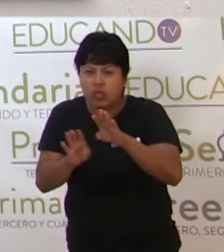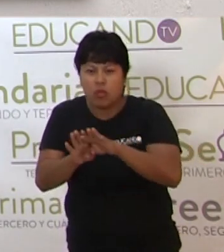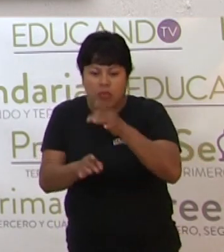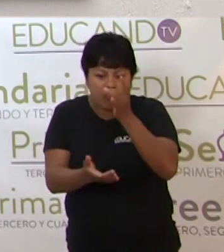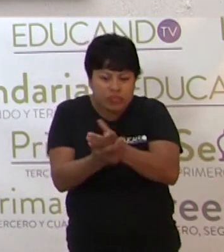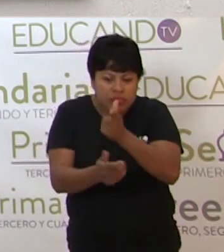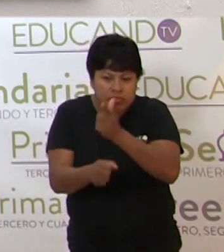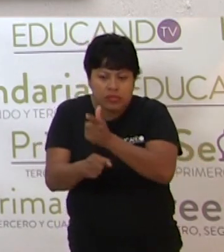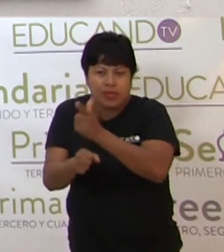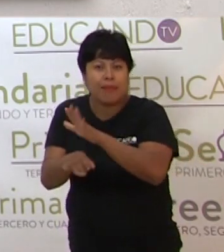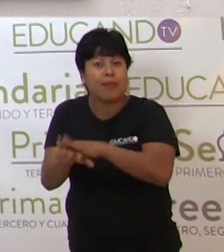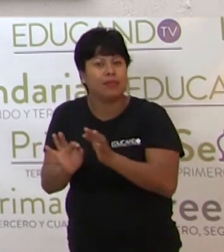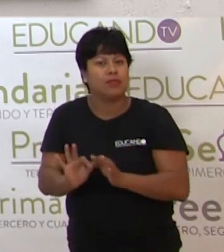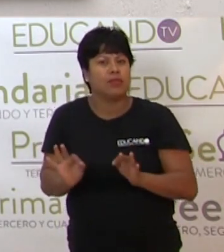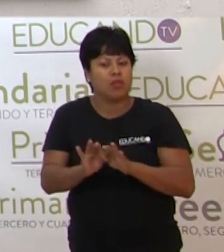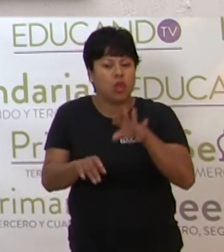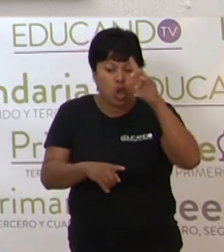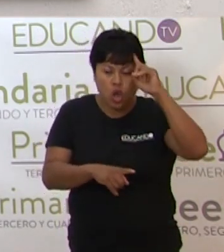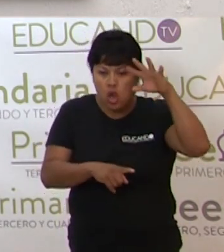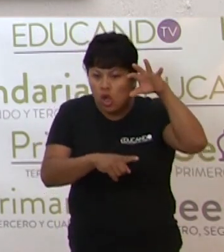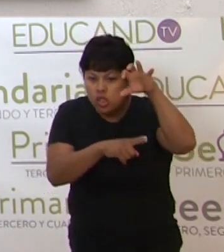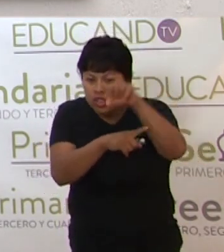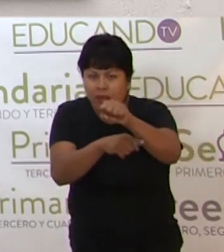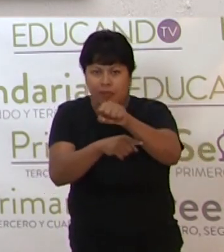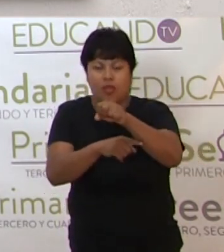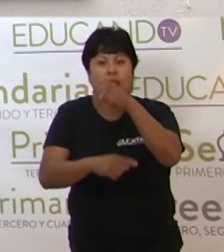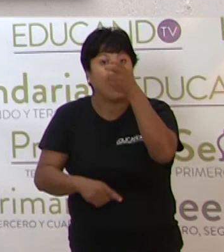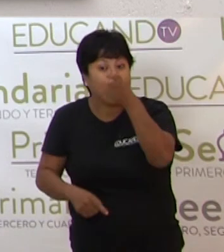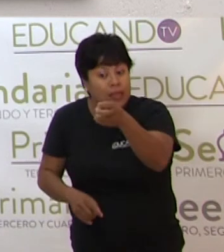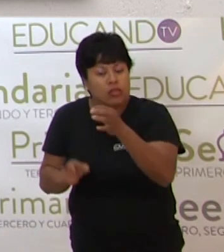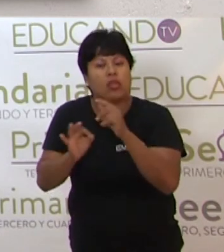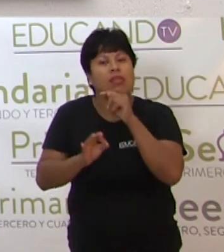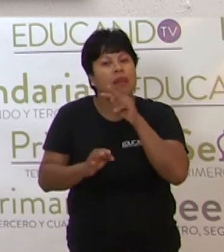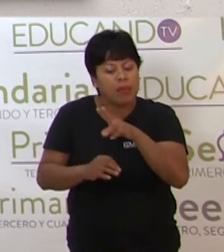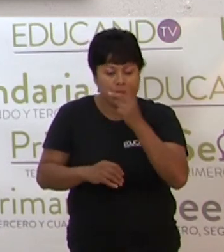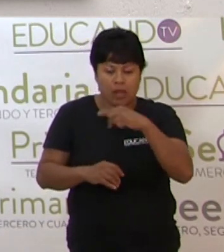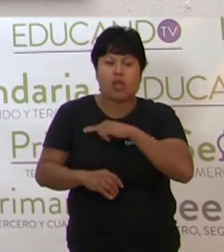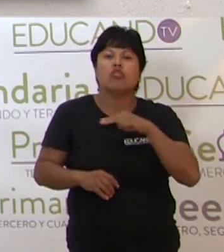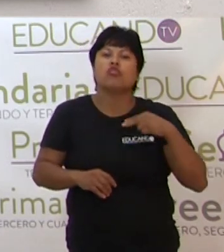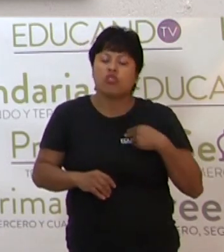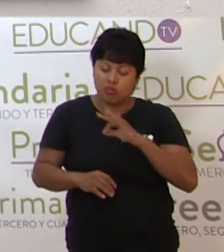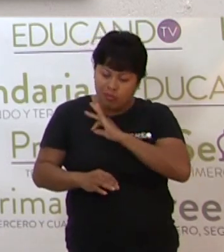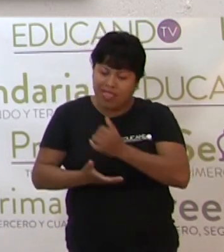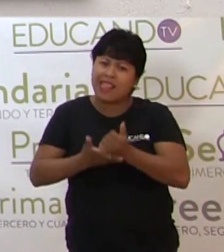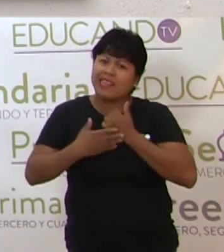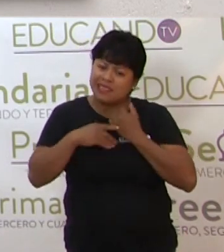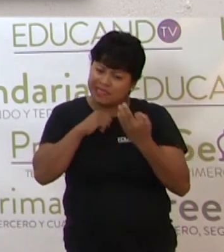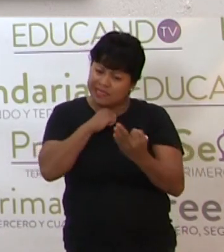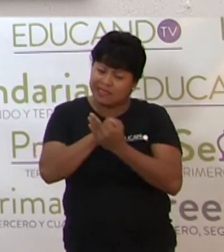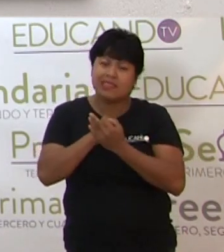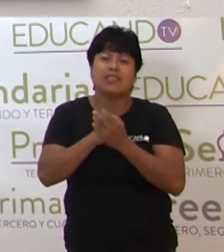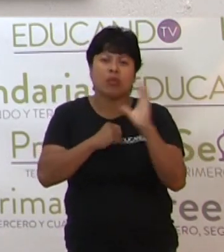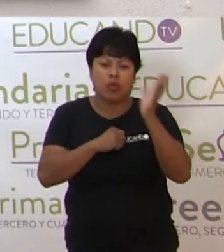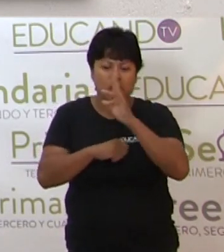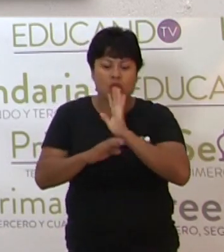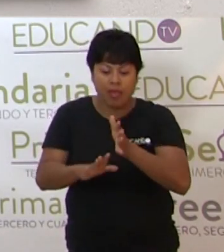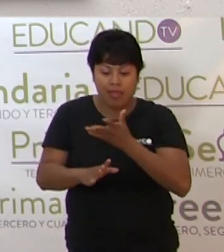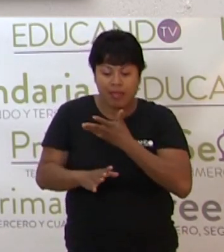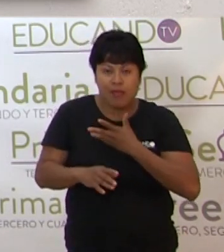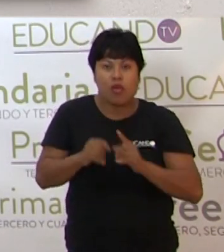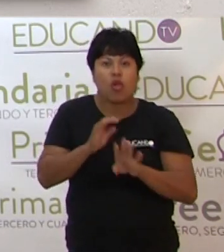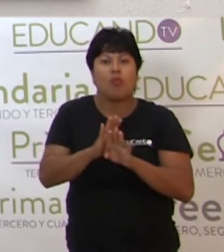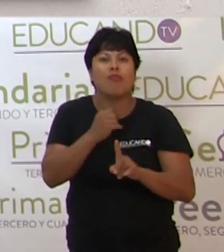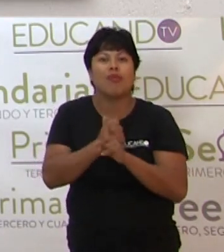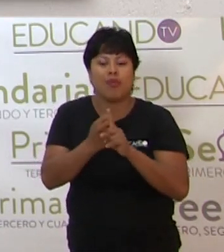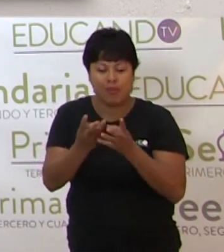parte conceptual, el concepto, porque eso también a nosotros nos va a servir cuando ya nos planteen